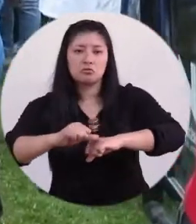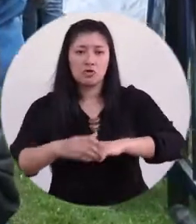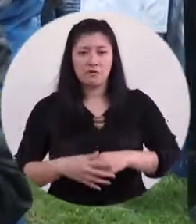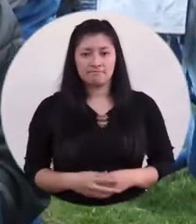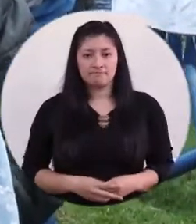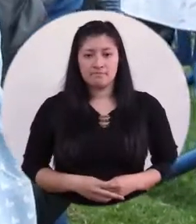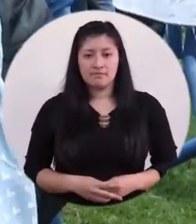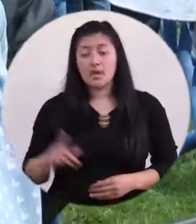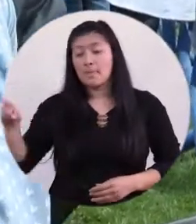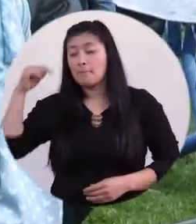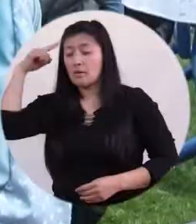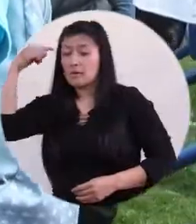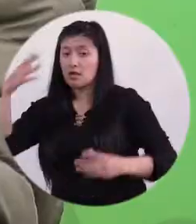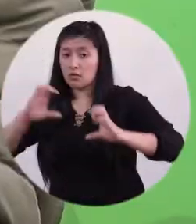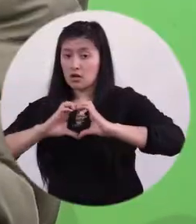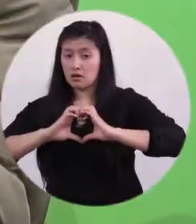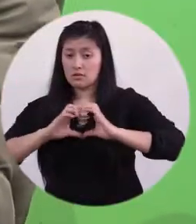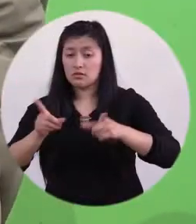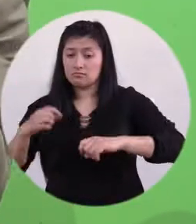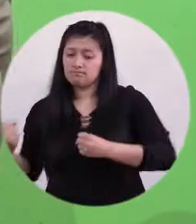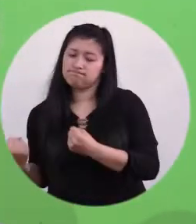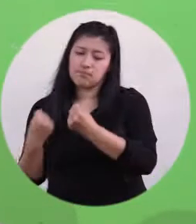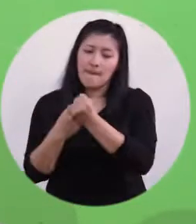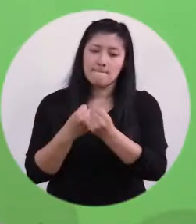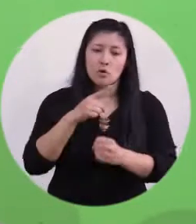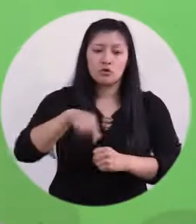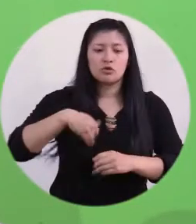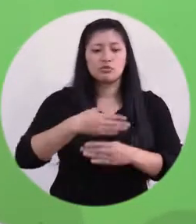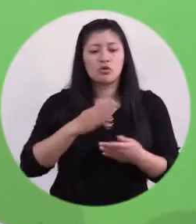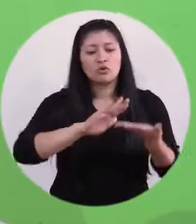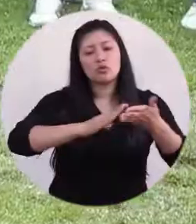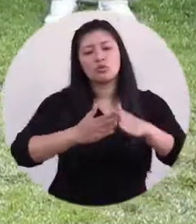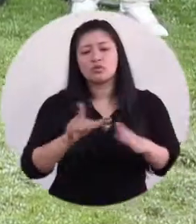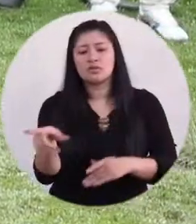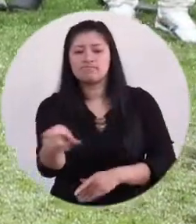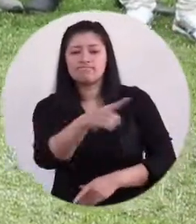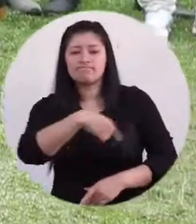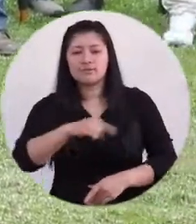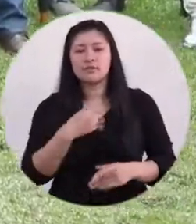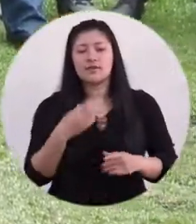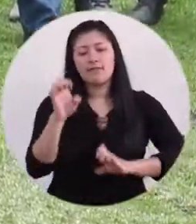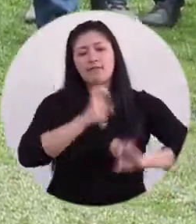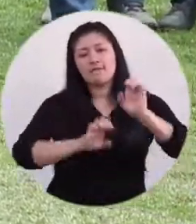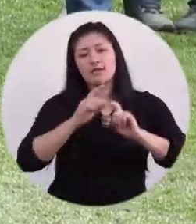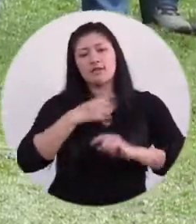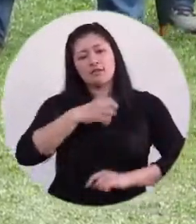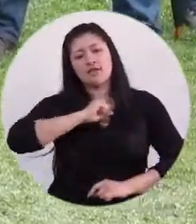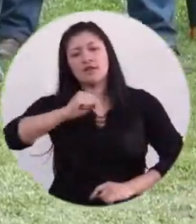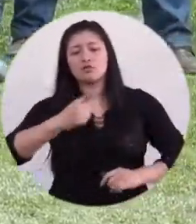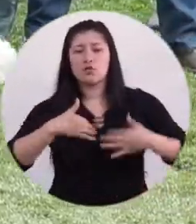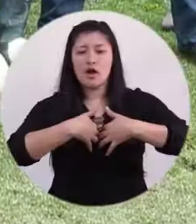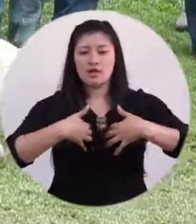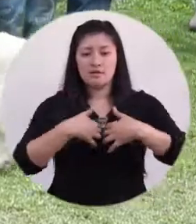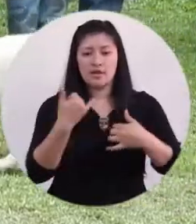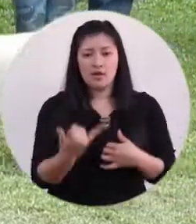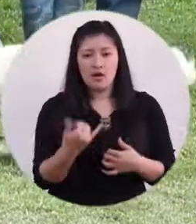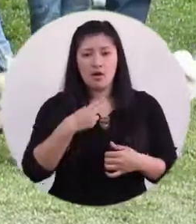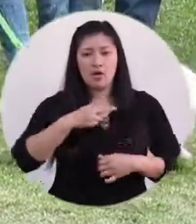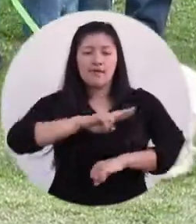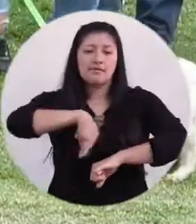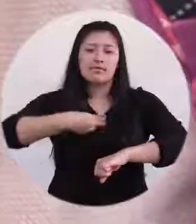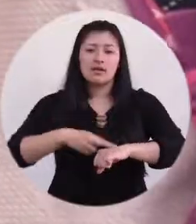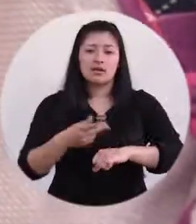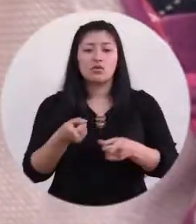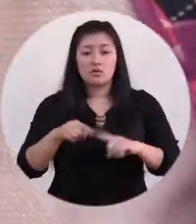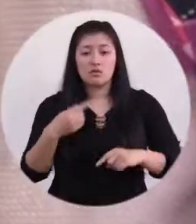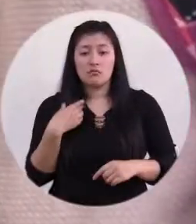hacia la esterilización el gobernador- camilo romero ratificó el apoyo a las organizaciones y personas que defienden los derechos